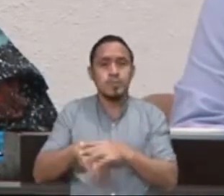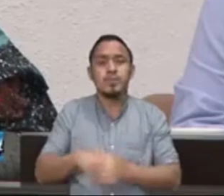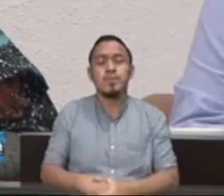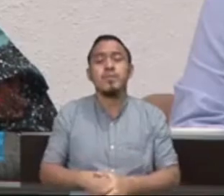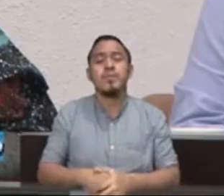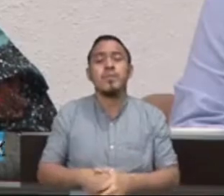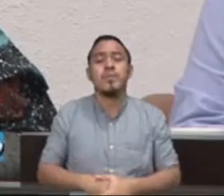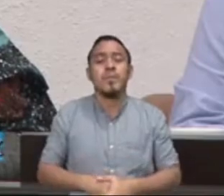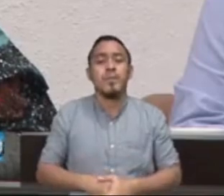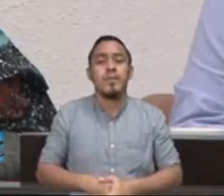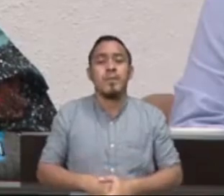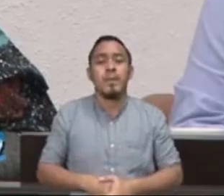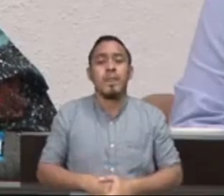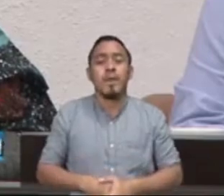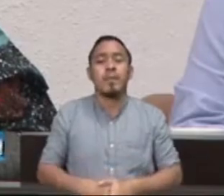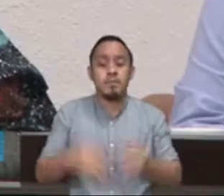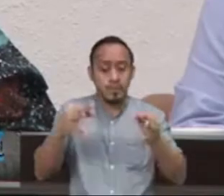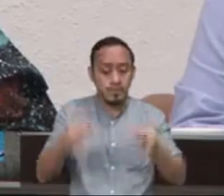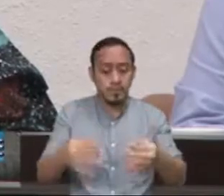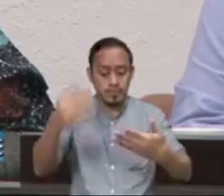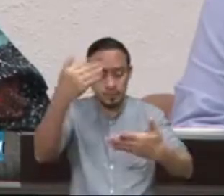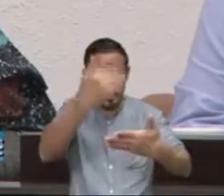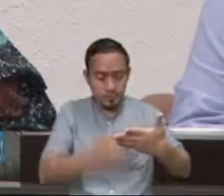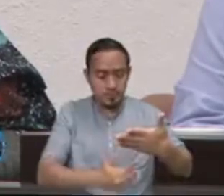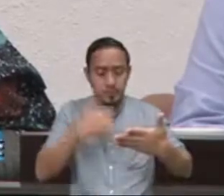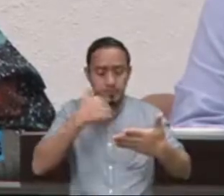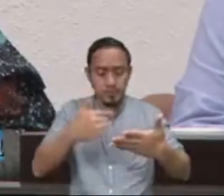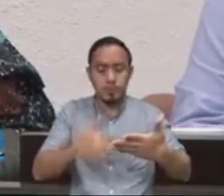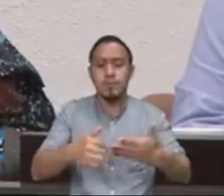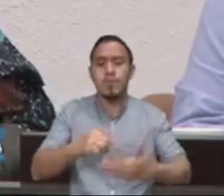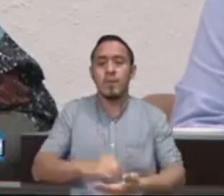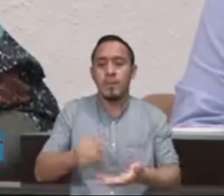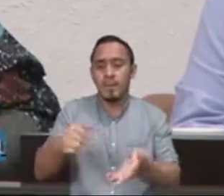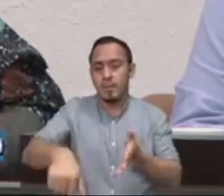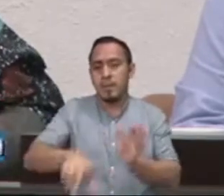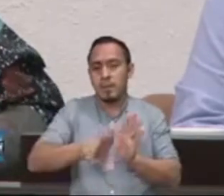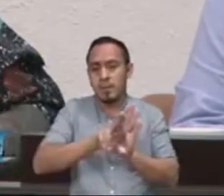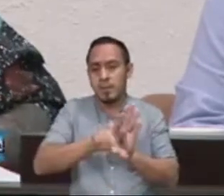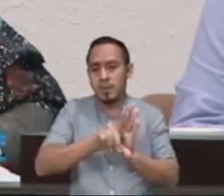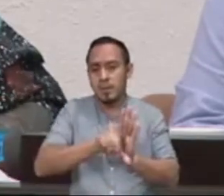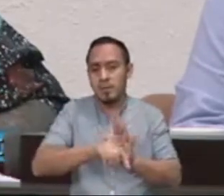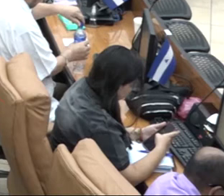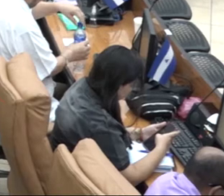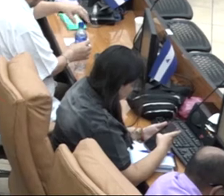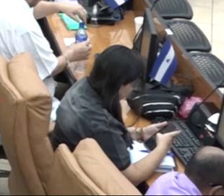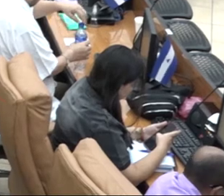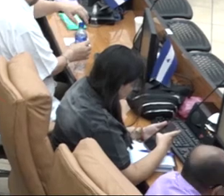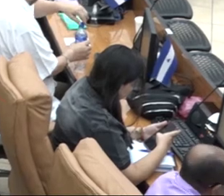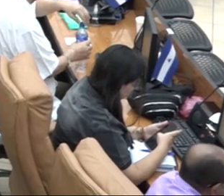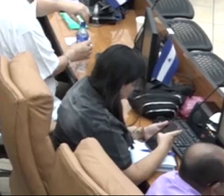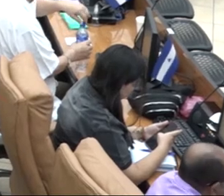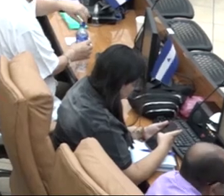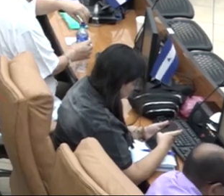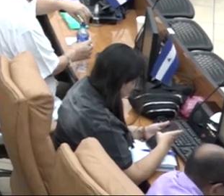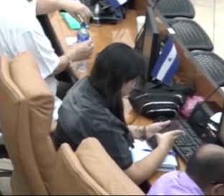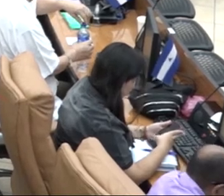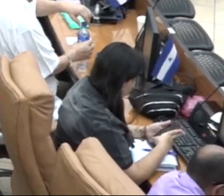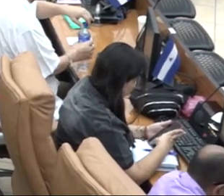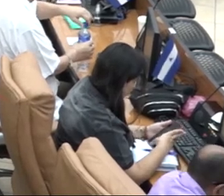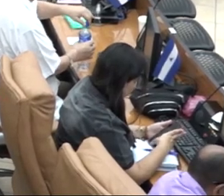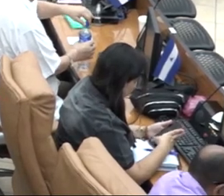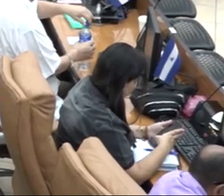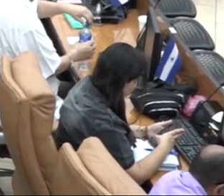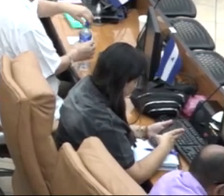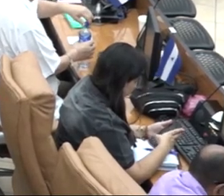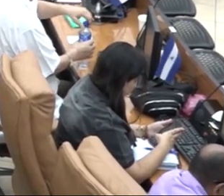intrusiva, conforme lo establecido en la presente ley. Dicha iniciativa fue